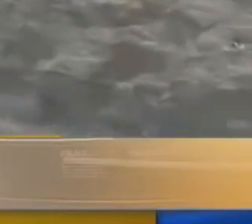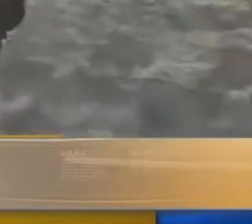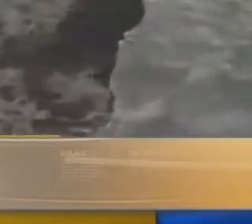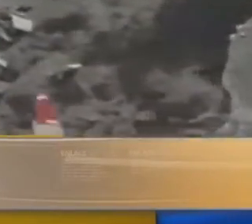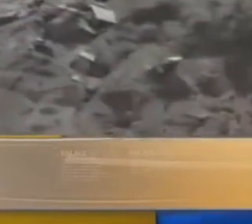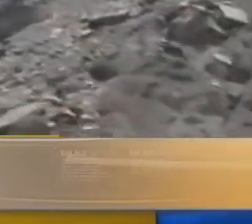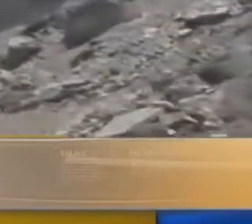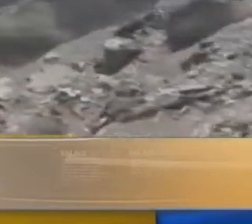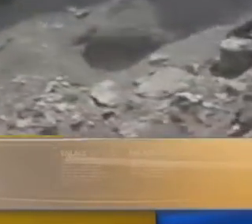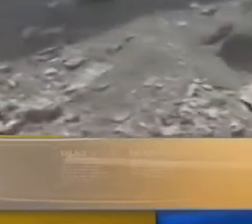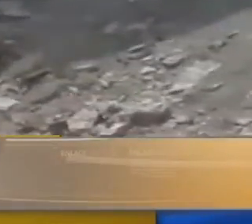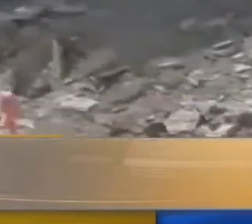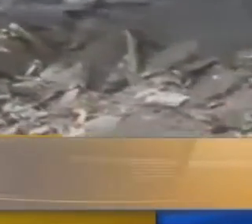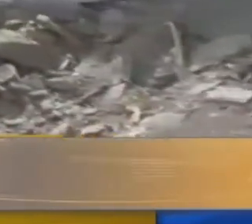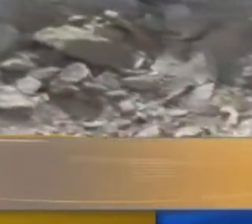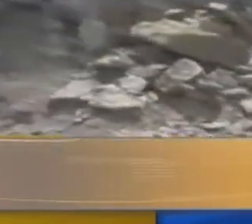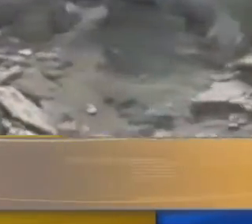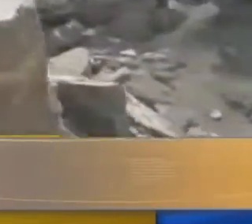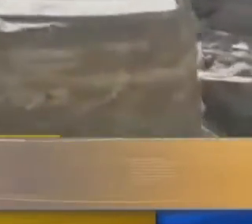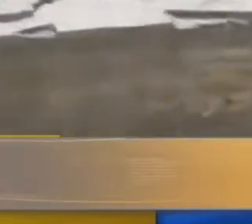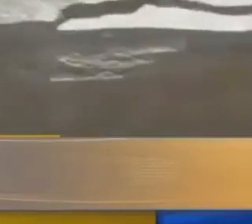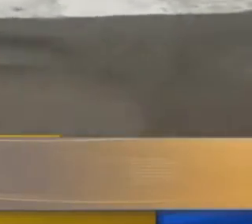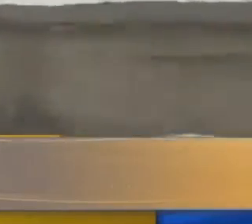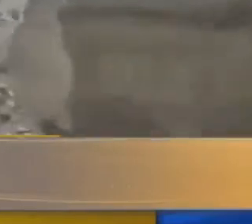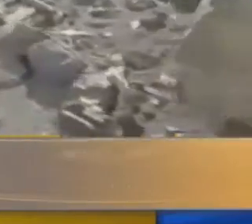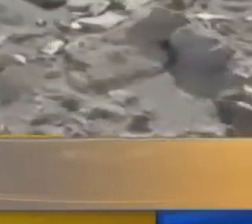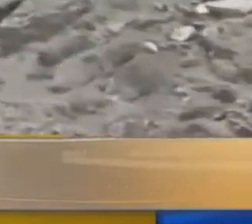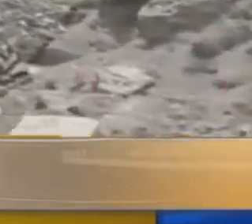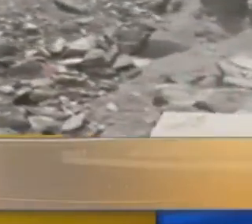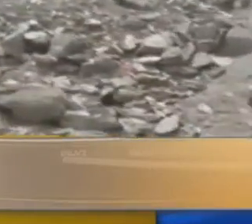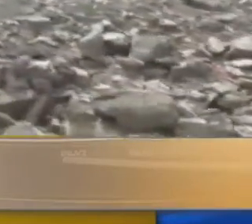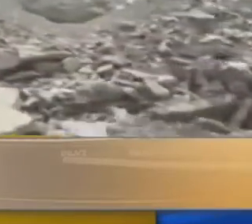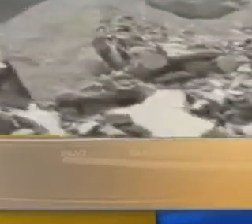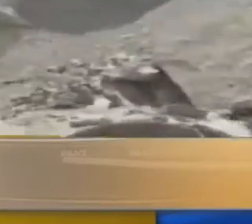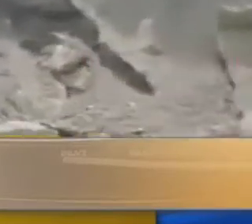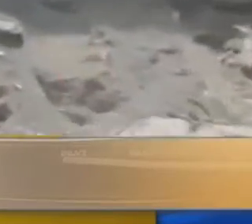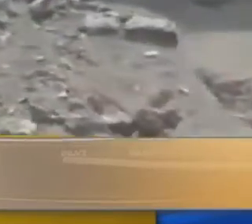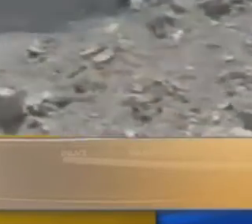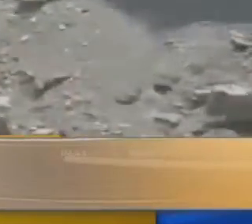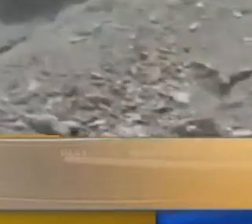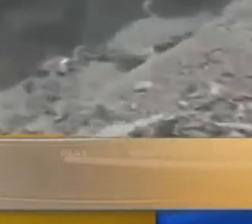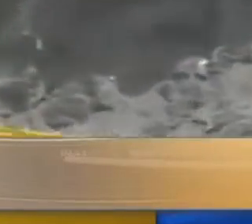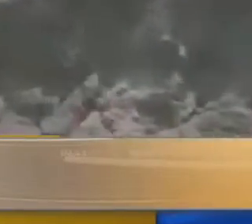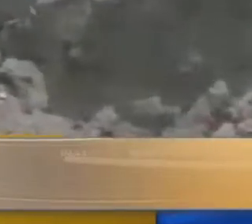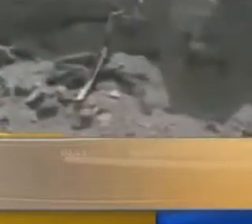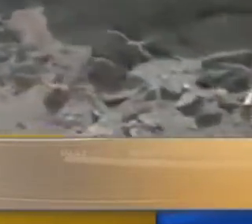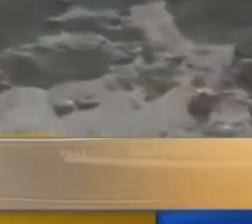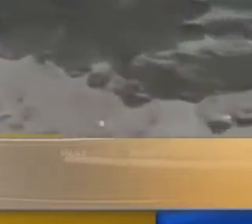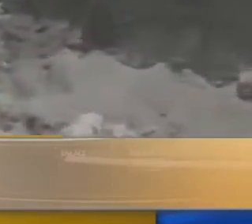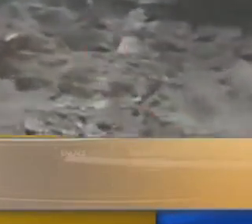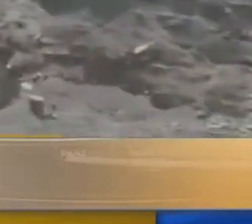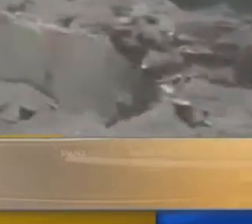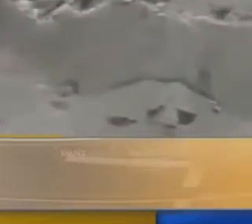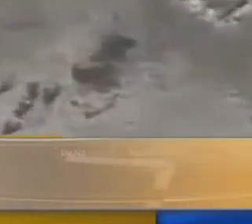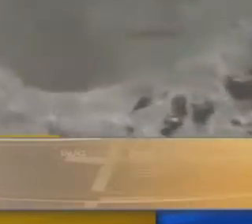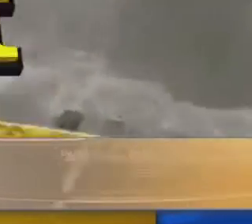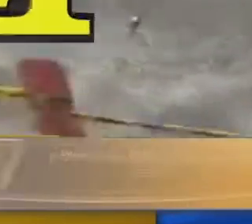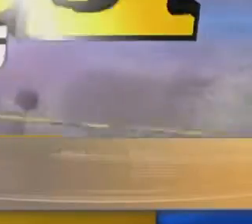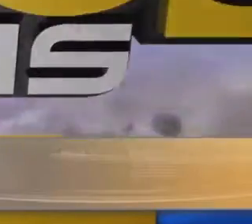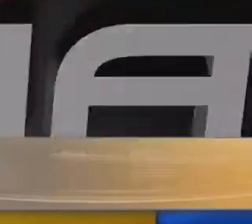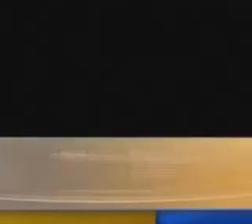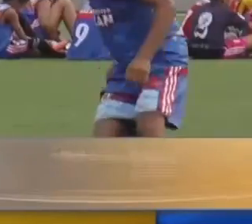deterioro la vía que de Barranca Bermeja conduce a Bucaramanga, en el sitio conocido como Matecacao. La falla obliga a transitar a un solo carril cuando allí se